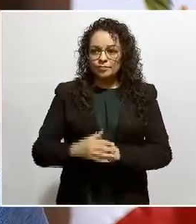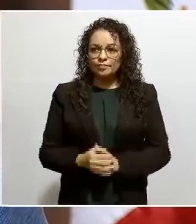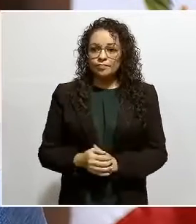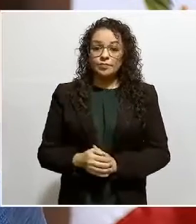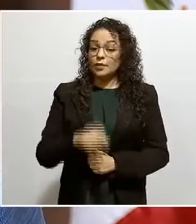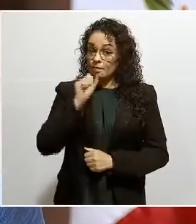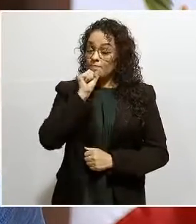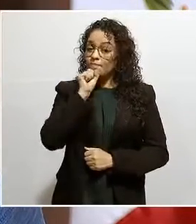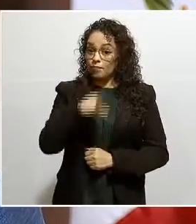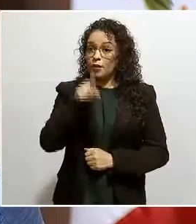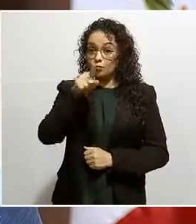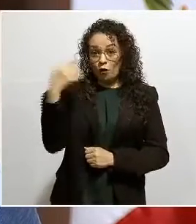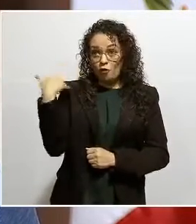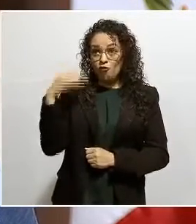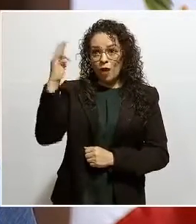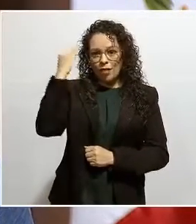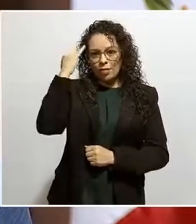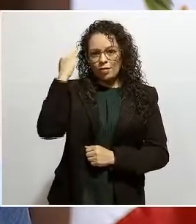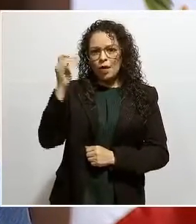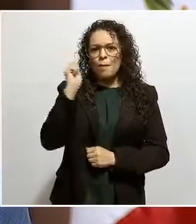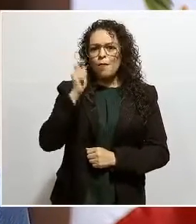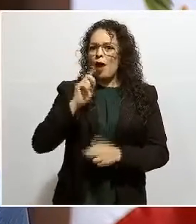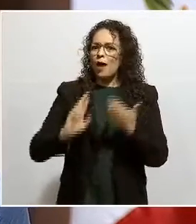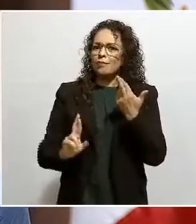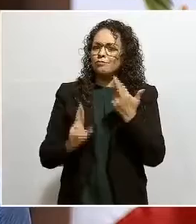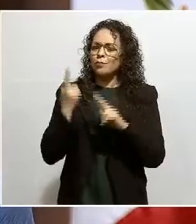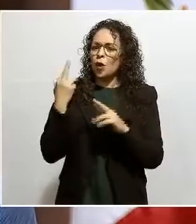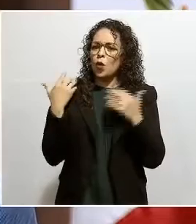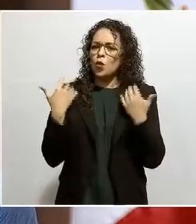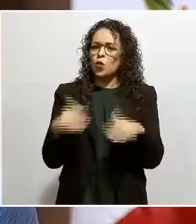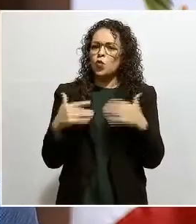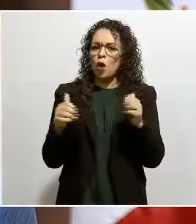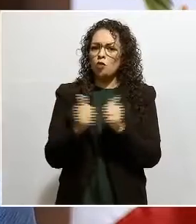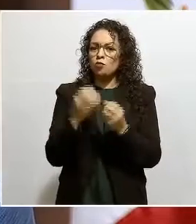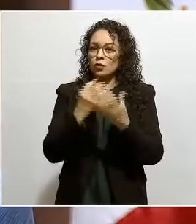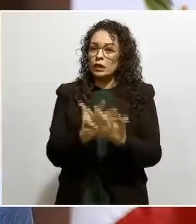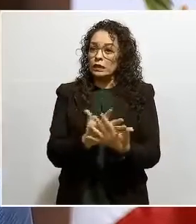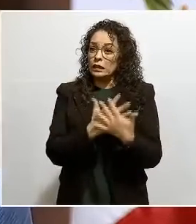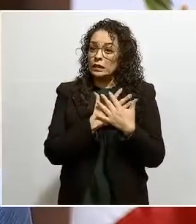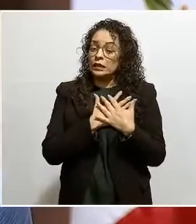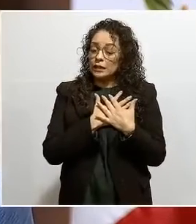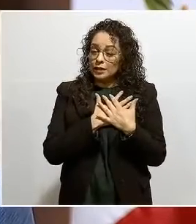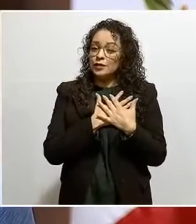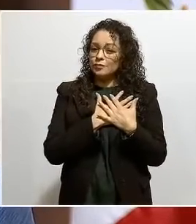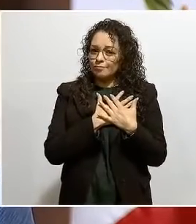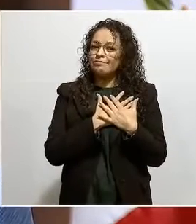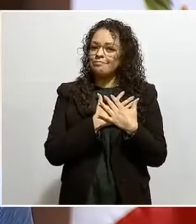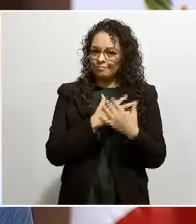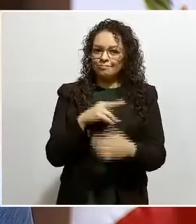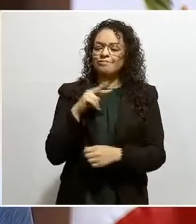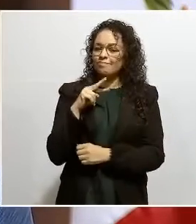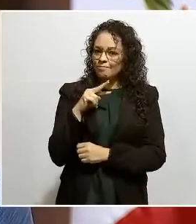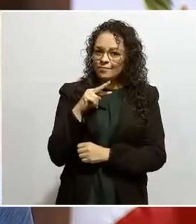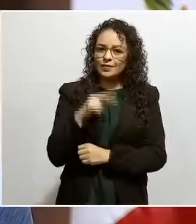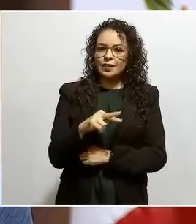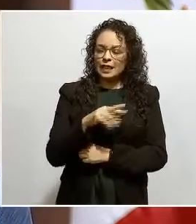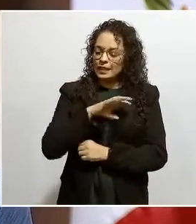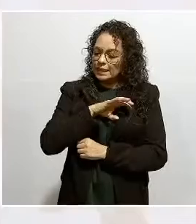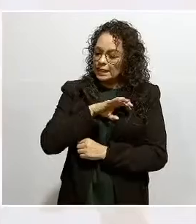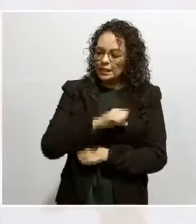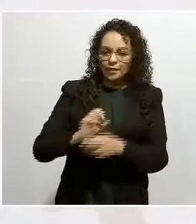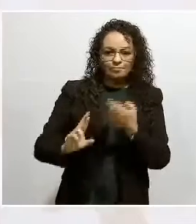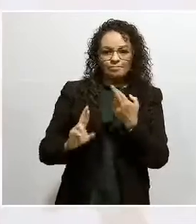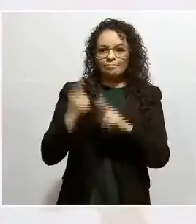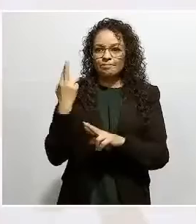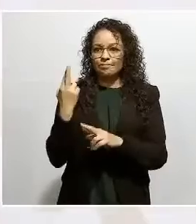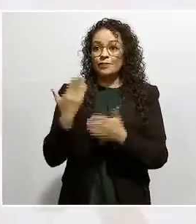revolucionario, sutil, amoroso, pero muy revolucionario. Hoy honras de esta forma a tu